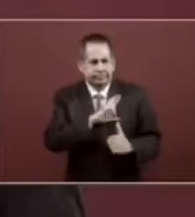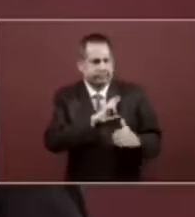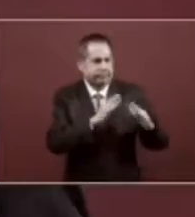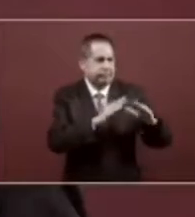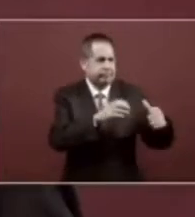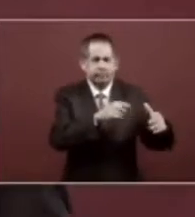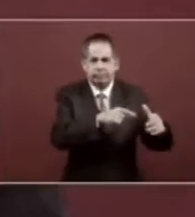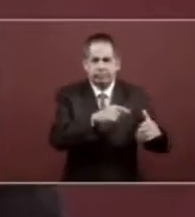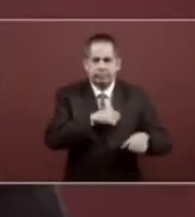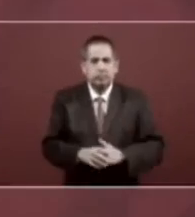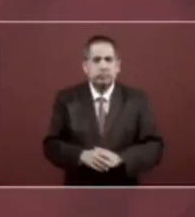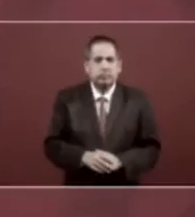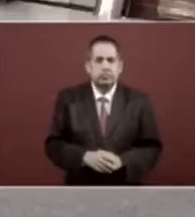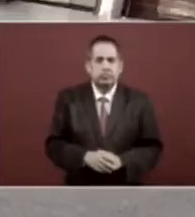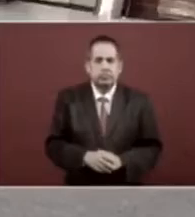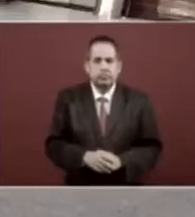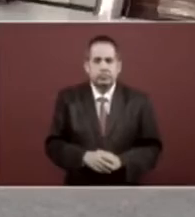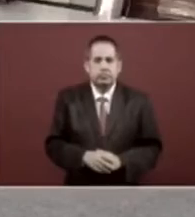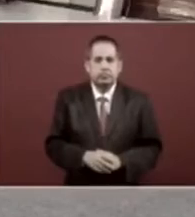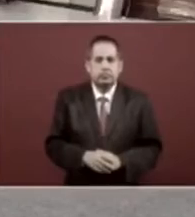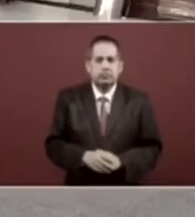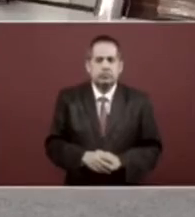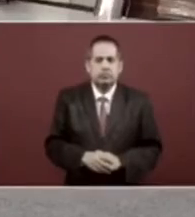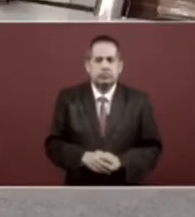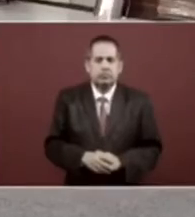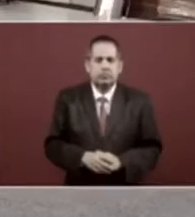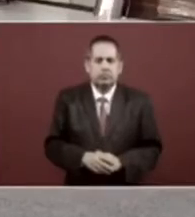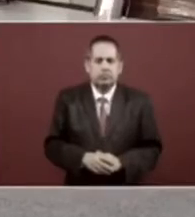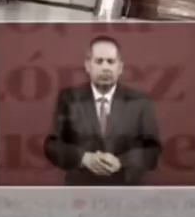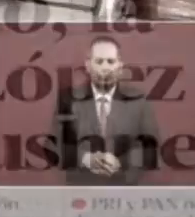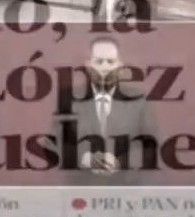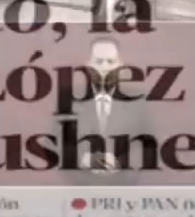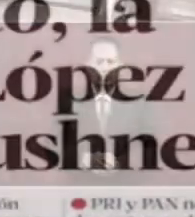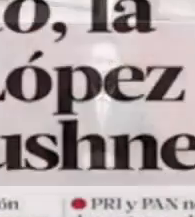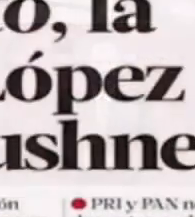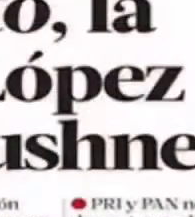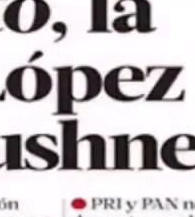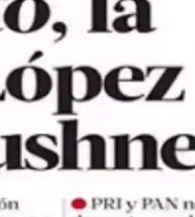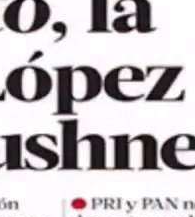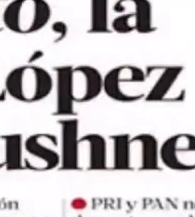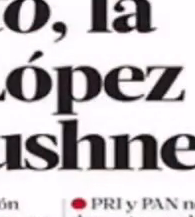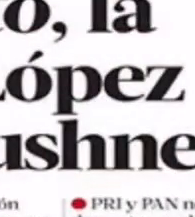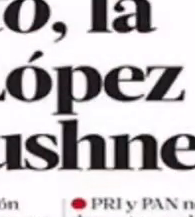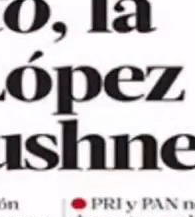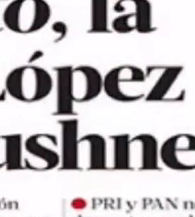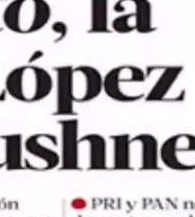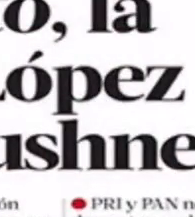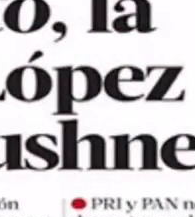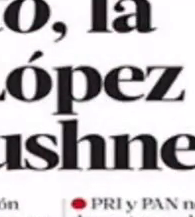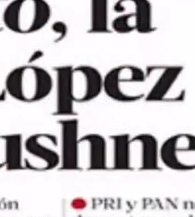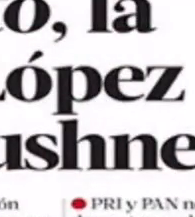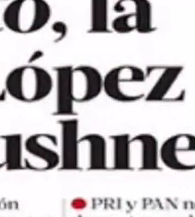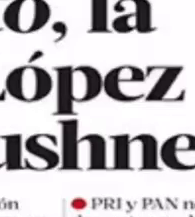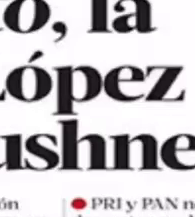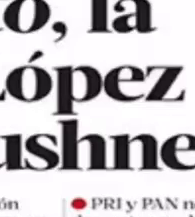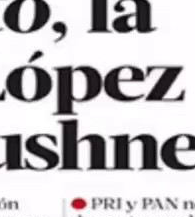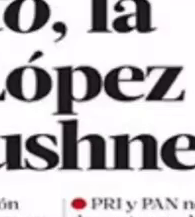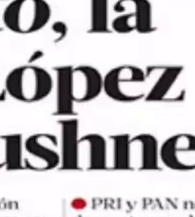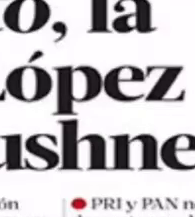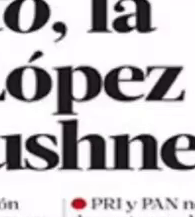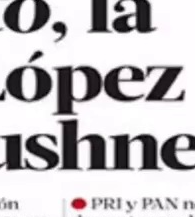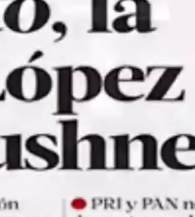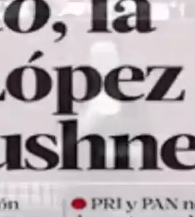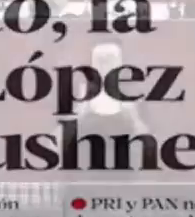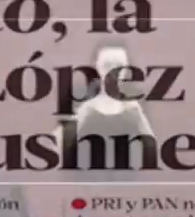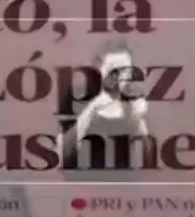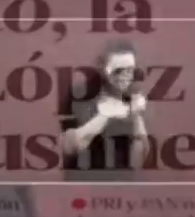particular de un amigo en común. Vicepresidente de una televisora. Porque pues así se dieron las circunstancias. No, pero no fue así en